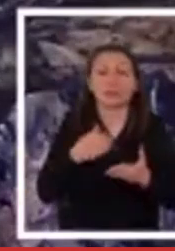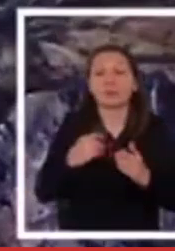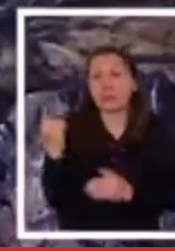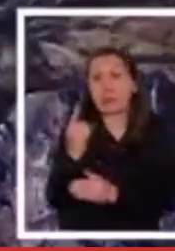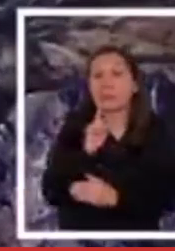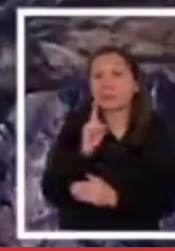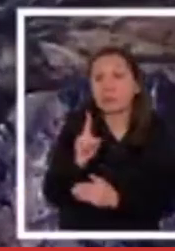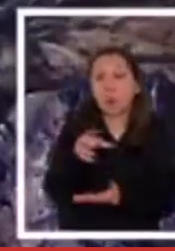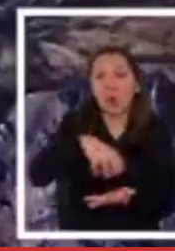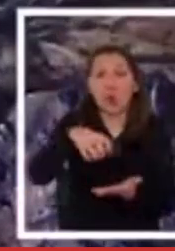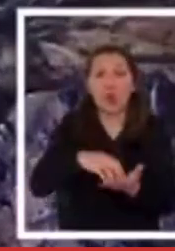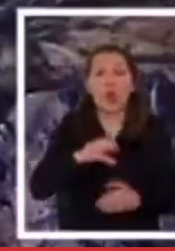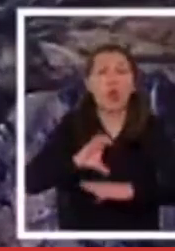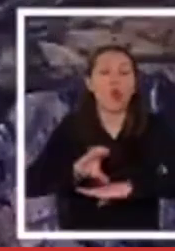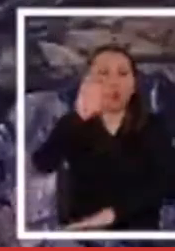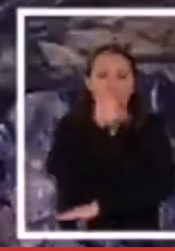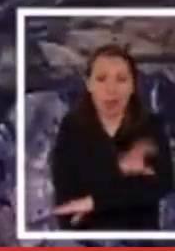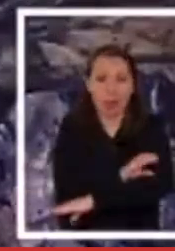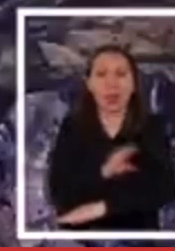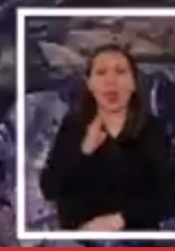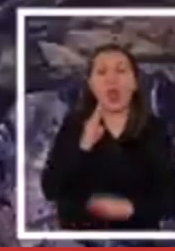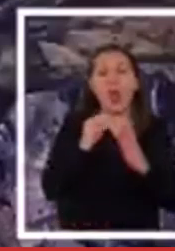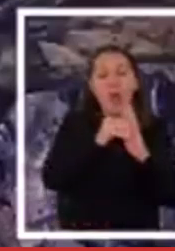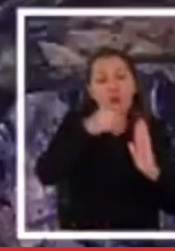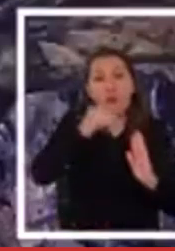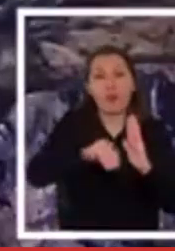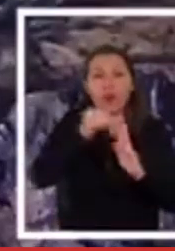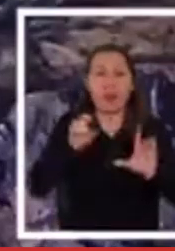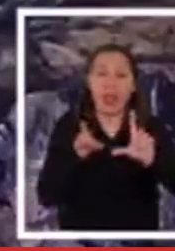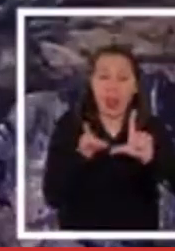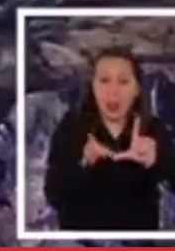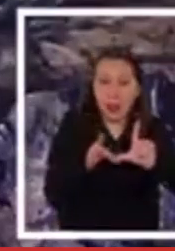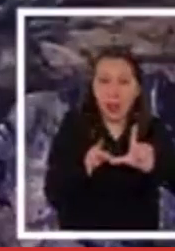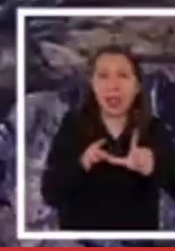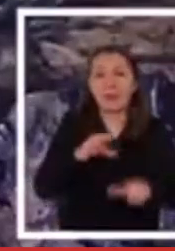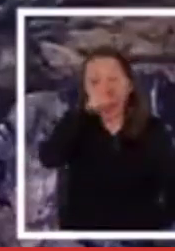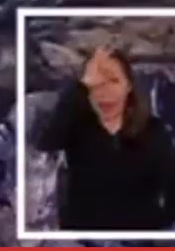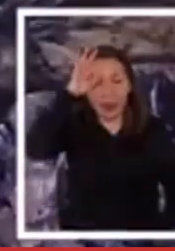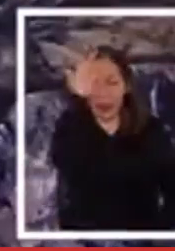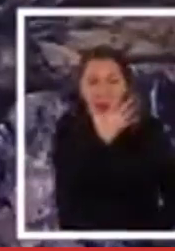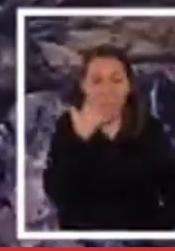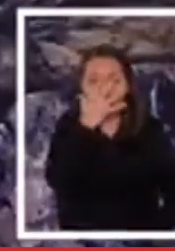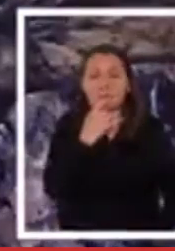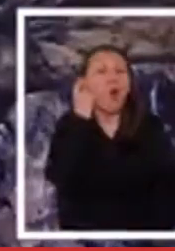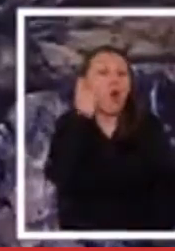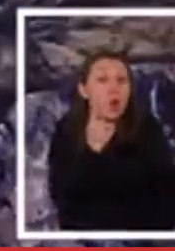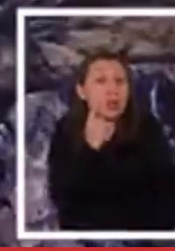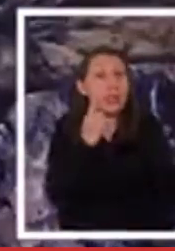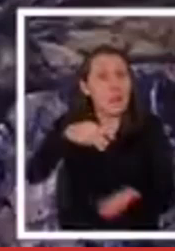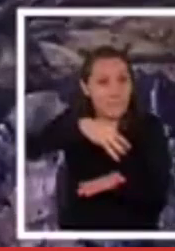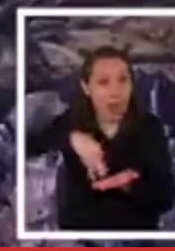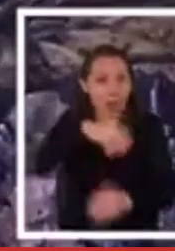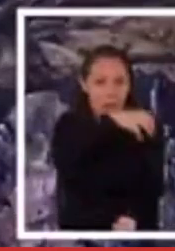en la comuna de coltauco la comuna de buin la comuna de Linares y la comuna de licantén en las regiones de o'higgins y la región del